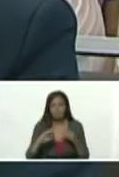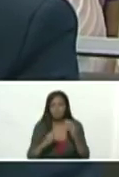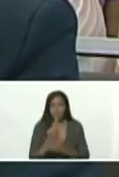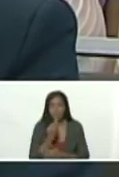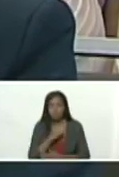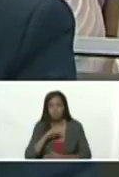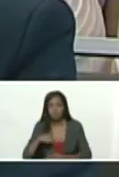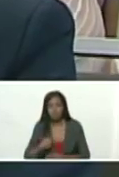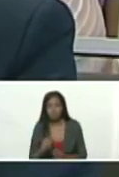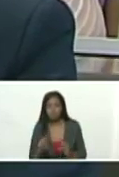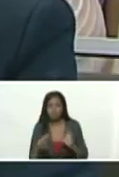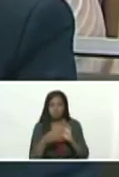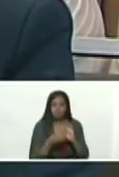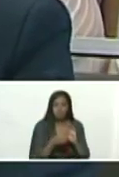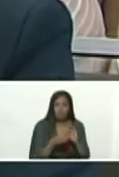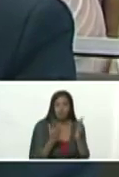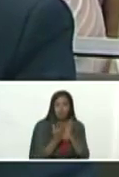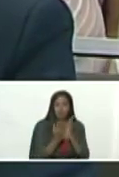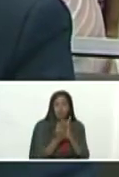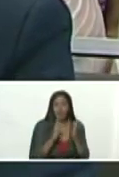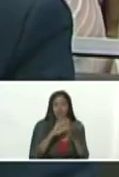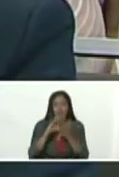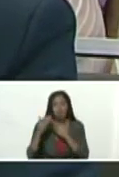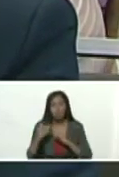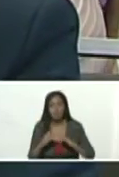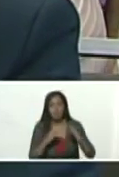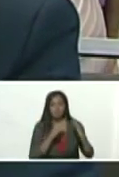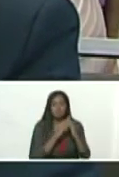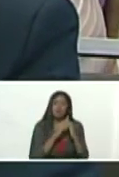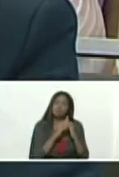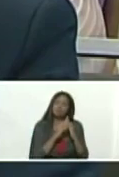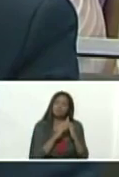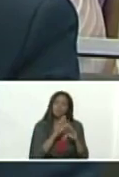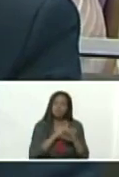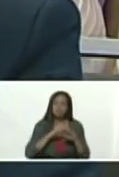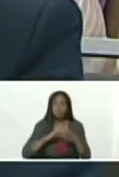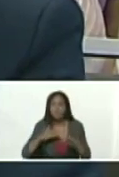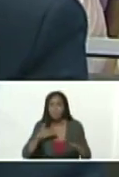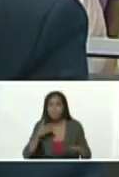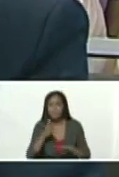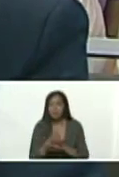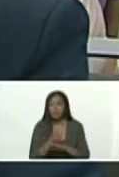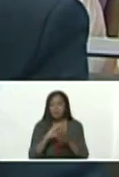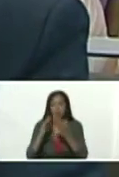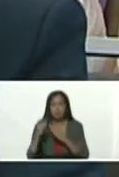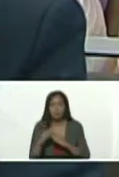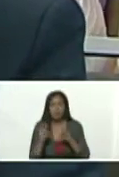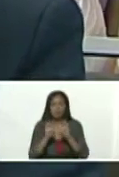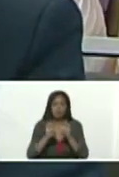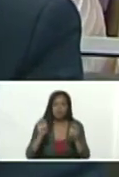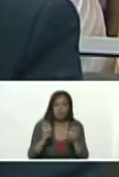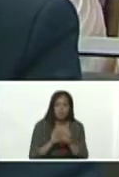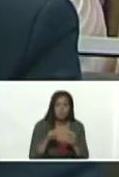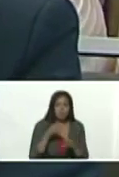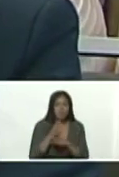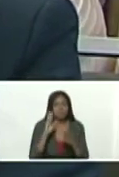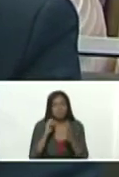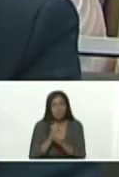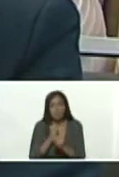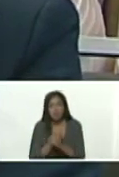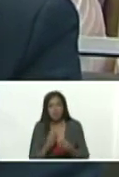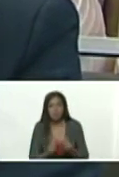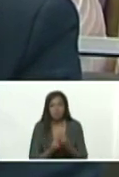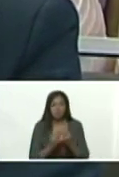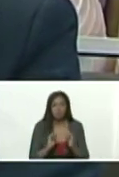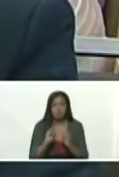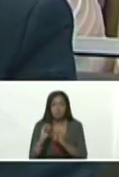que nosotros vinculemos la escuela a la comunidad, a la comuna. Nosotros vamos, presidente, hacia la comuna educativa, para trabajar conjuntamente con lo que